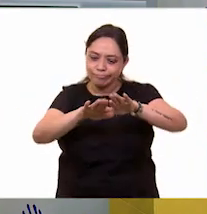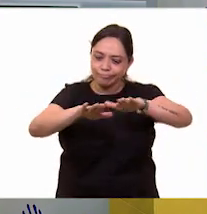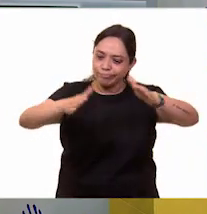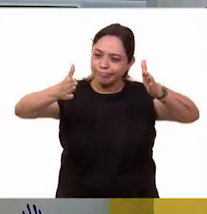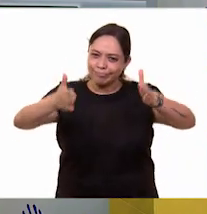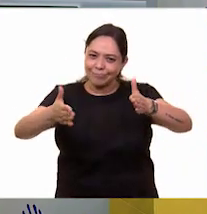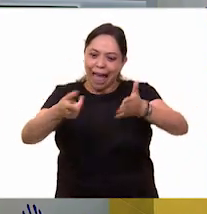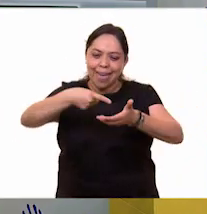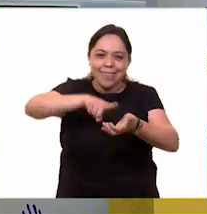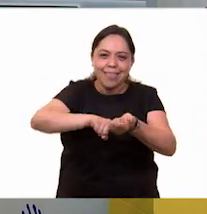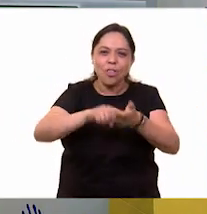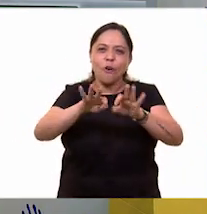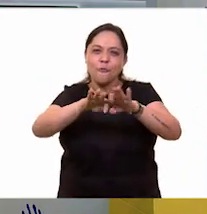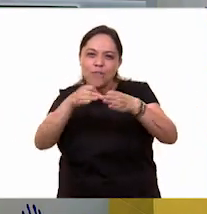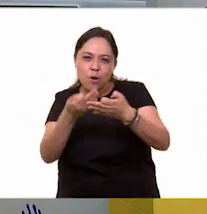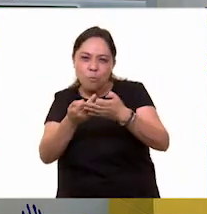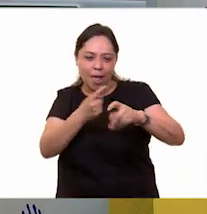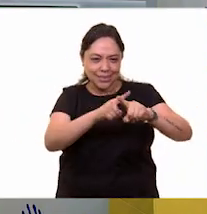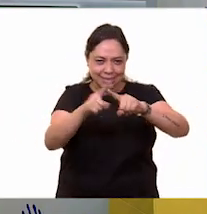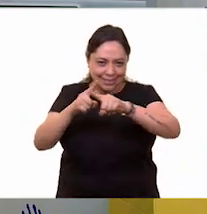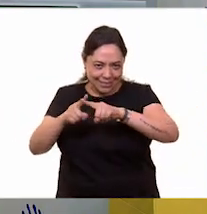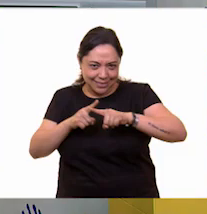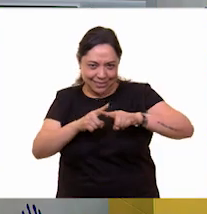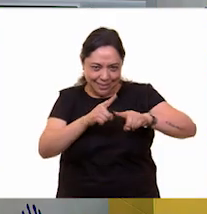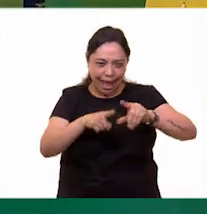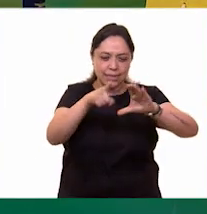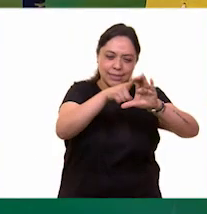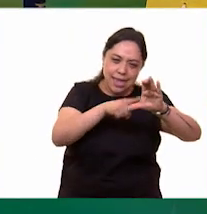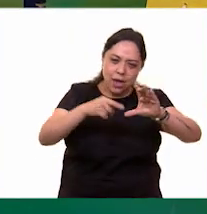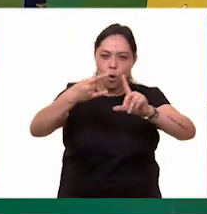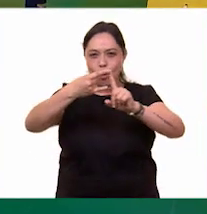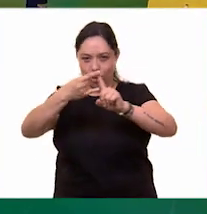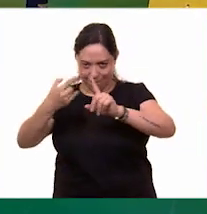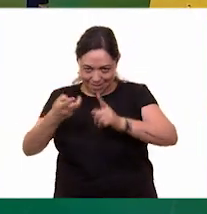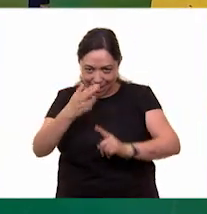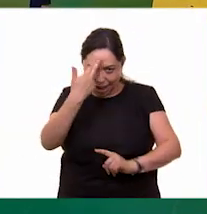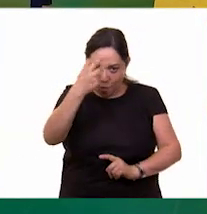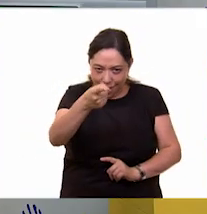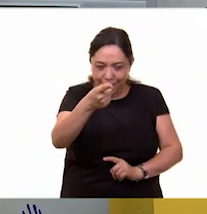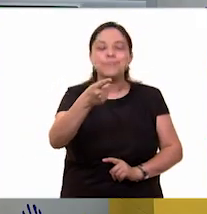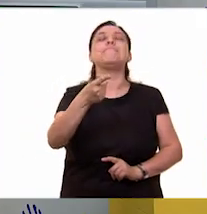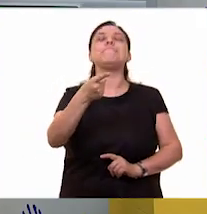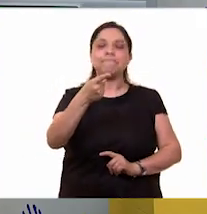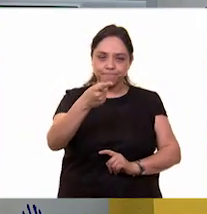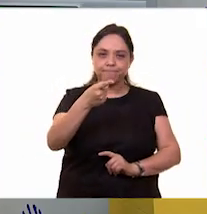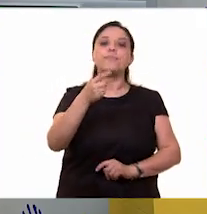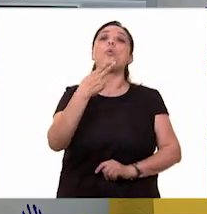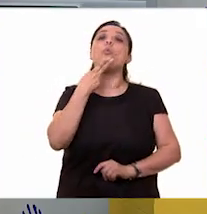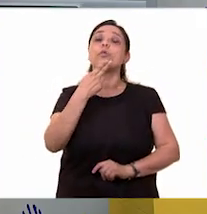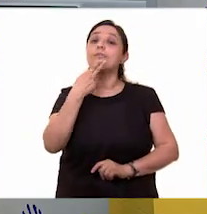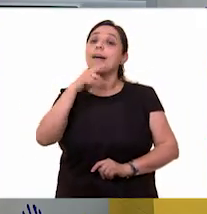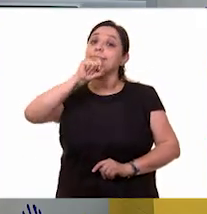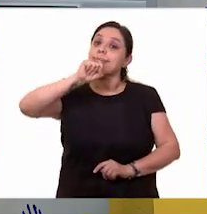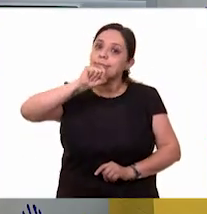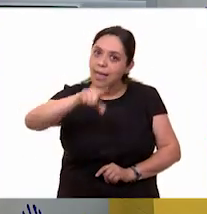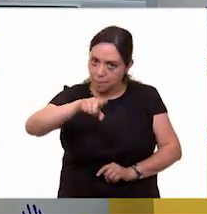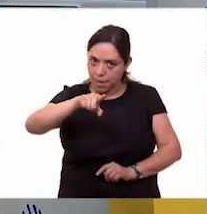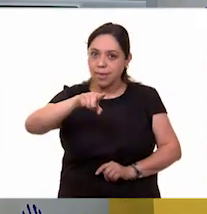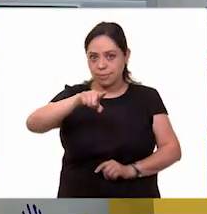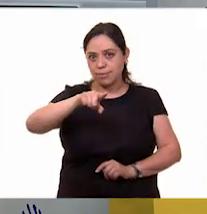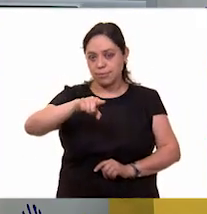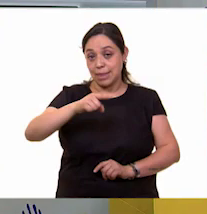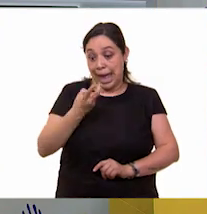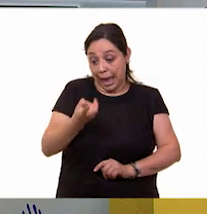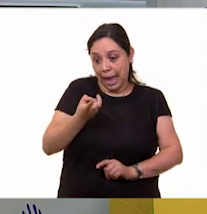geométricas? ¡Sí! ¿Sí? Ah, sí. Bueno, también vamos a ocupar nosotros para nuestros manteles